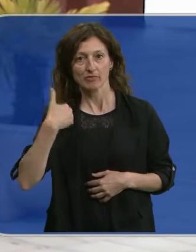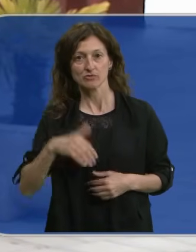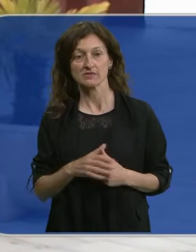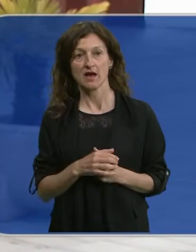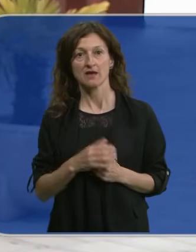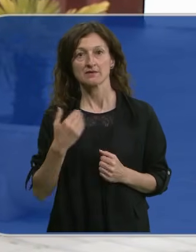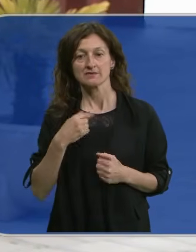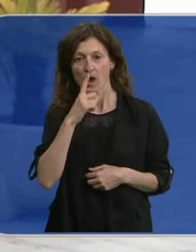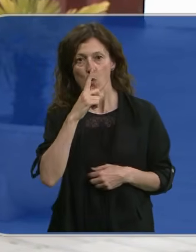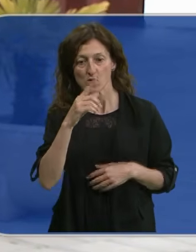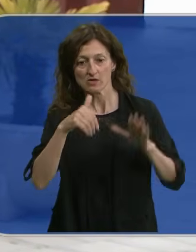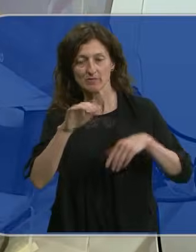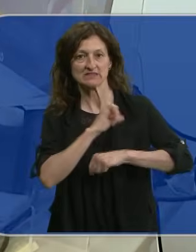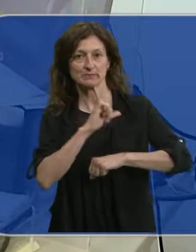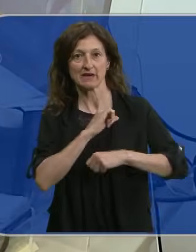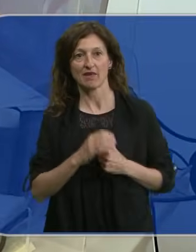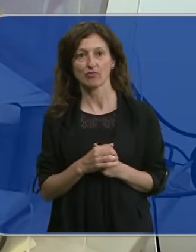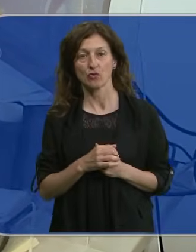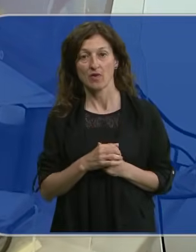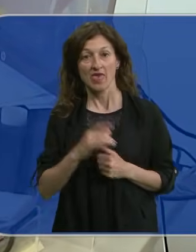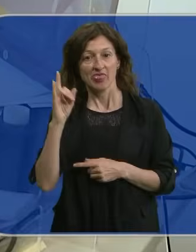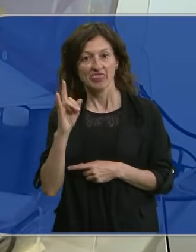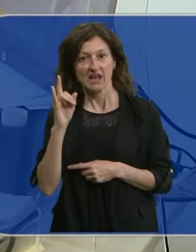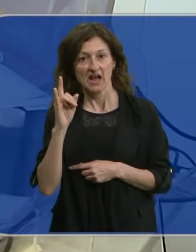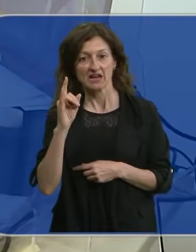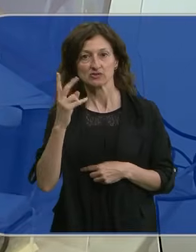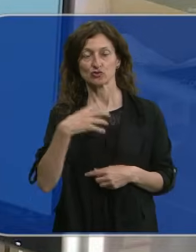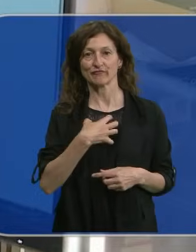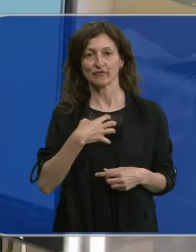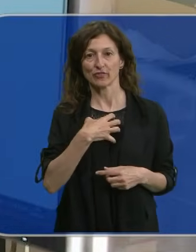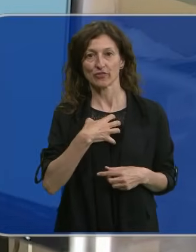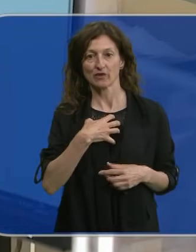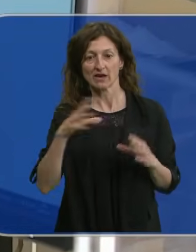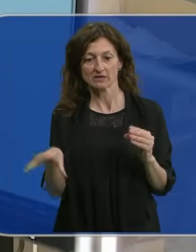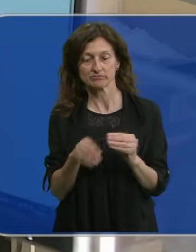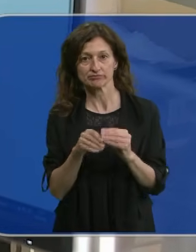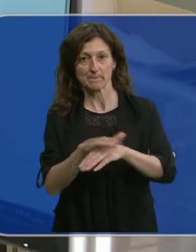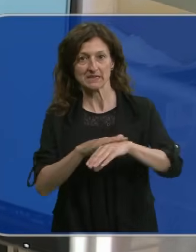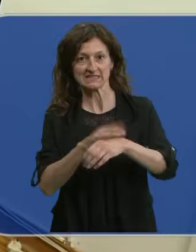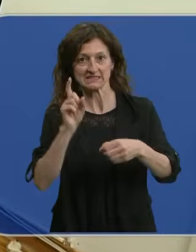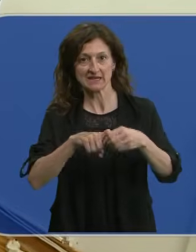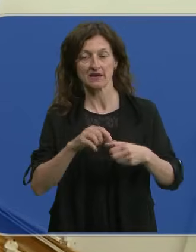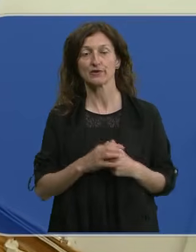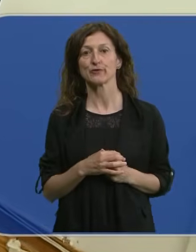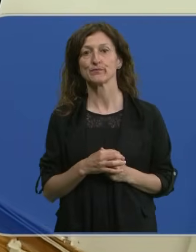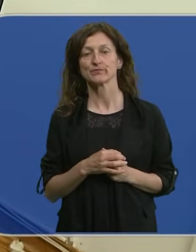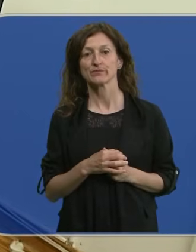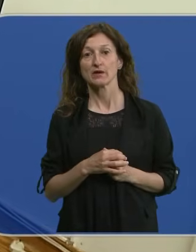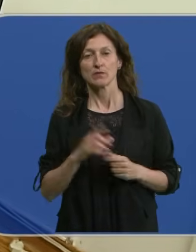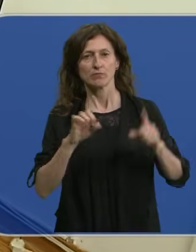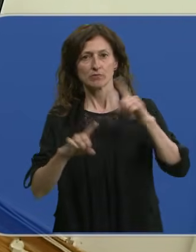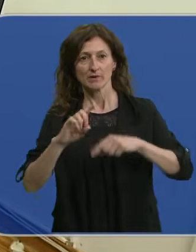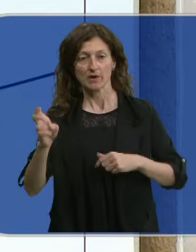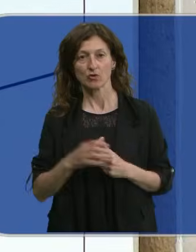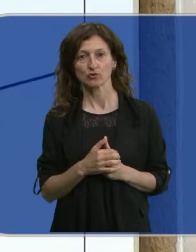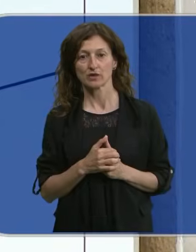bueno, pues ya llevamos más de un año esperando. En Cigales sí cuentan con 2 funcionarias adscritas al Ministerio. Aquí se encuentran con otro